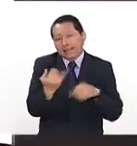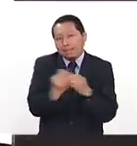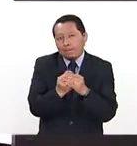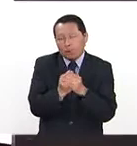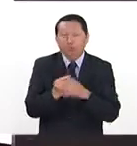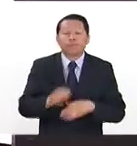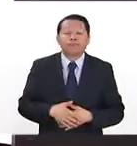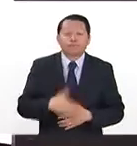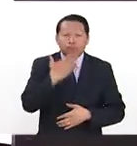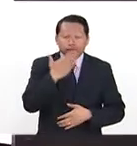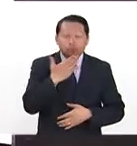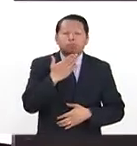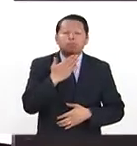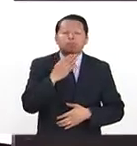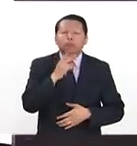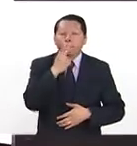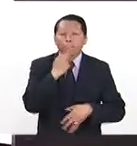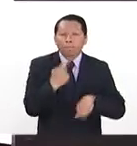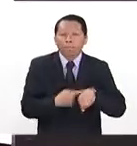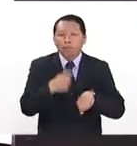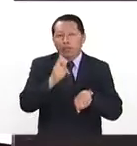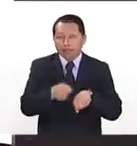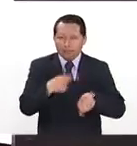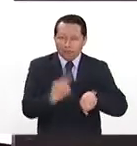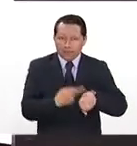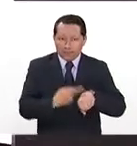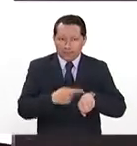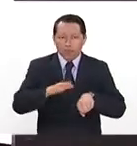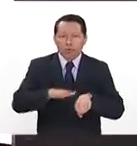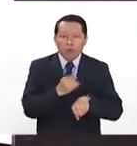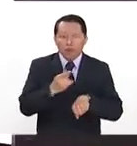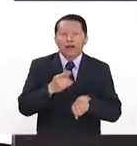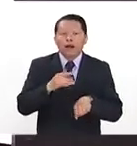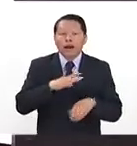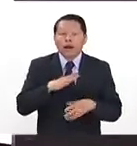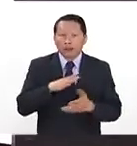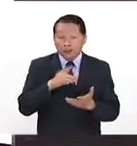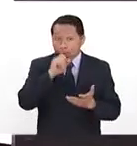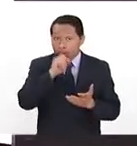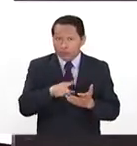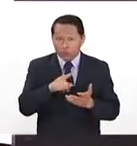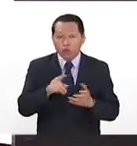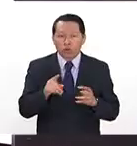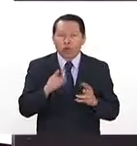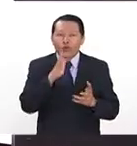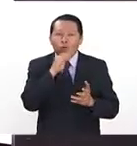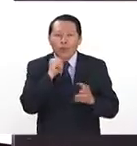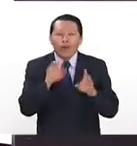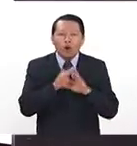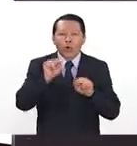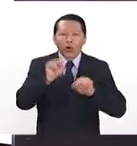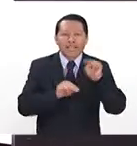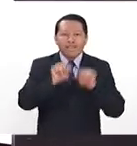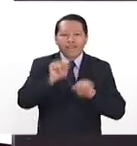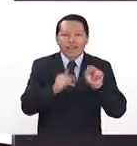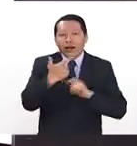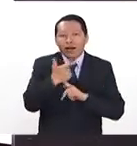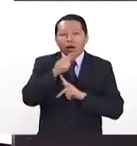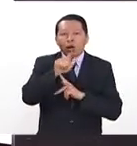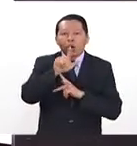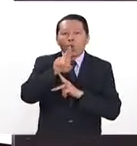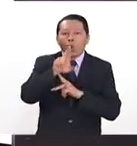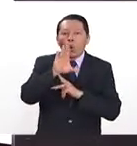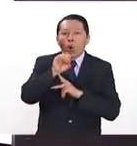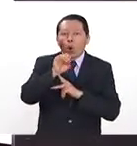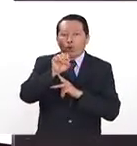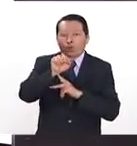diabetes está definida como una alteración, una enfermedad que se debe a una alteración en los niveles, en mantener los niveles adecuados de glucosa en la sangre. Y esto puede ser